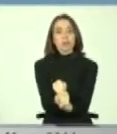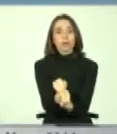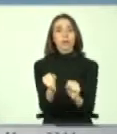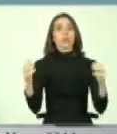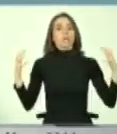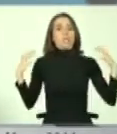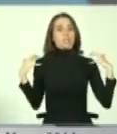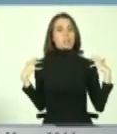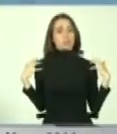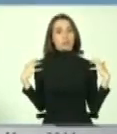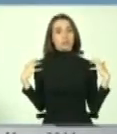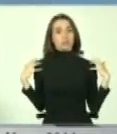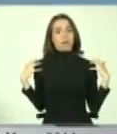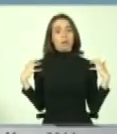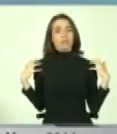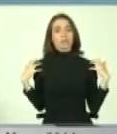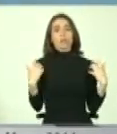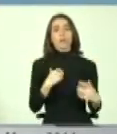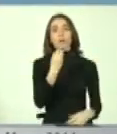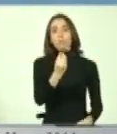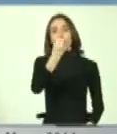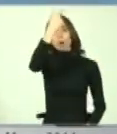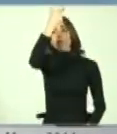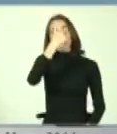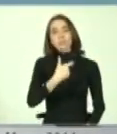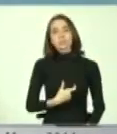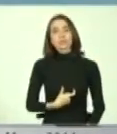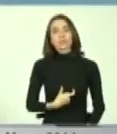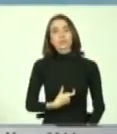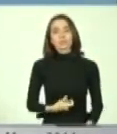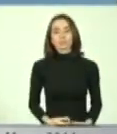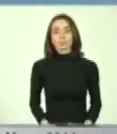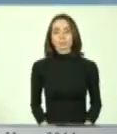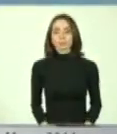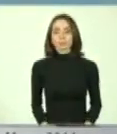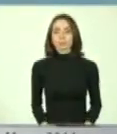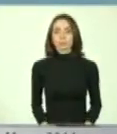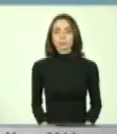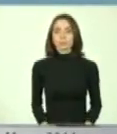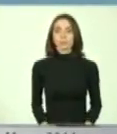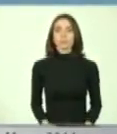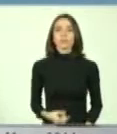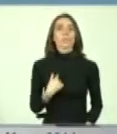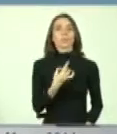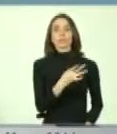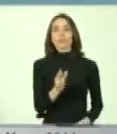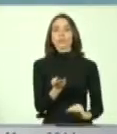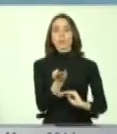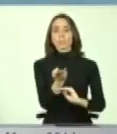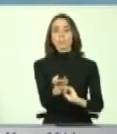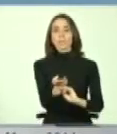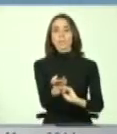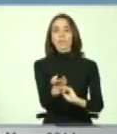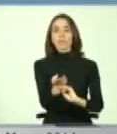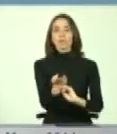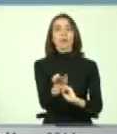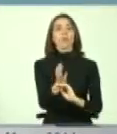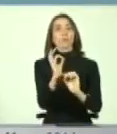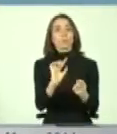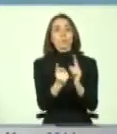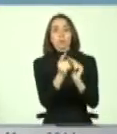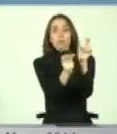responsable y una buena persona solo pido ser un ciudadano